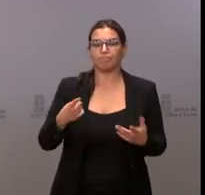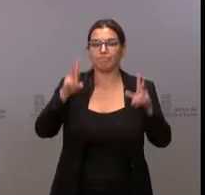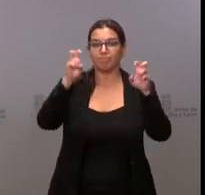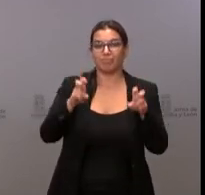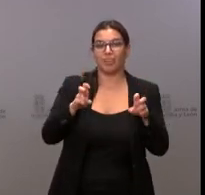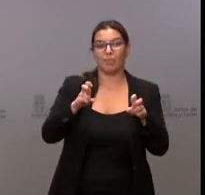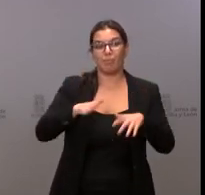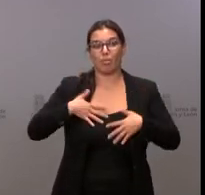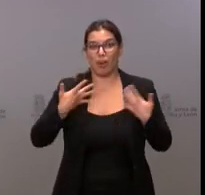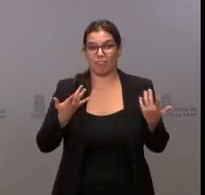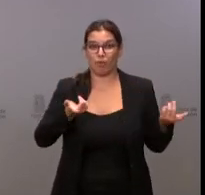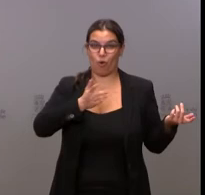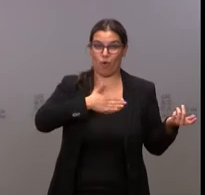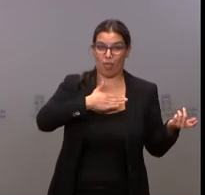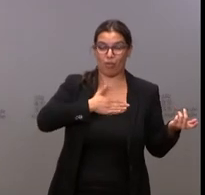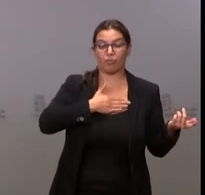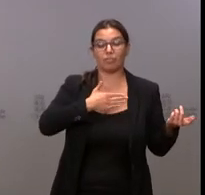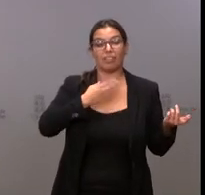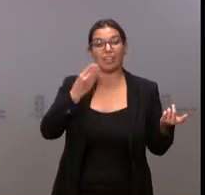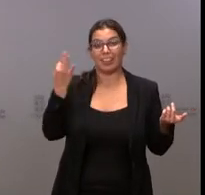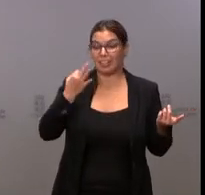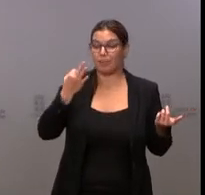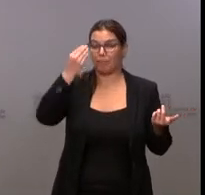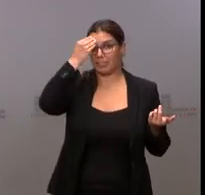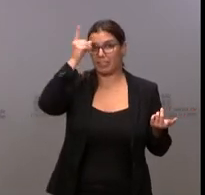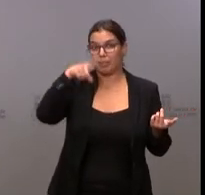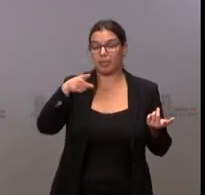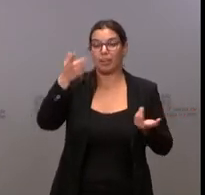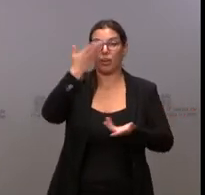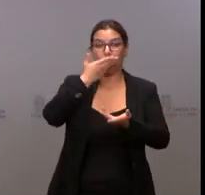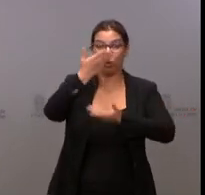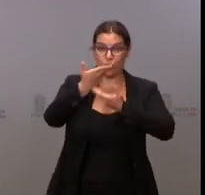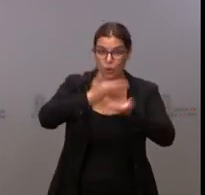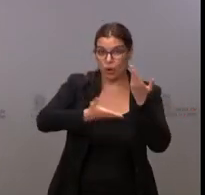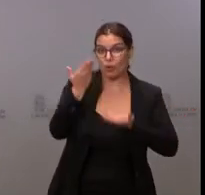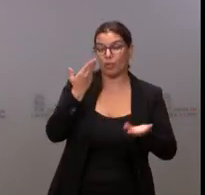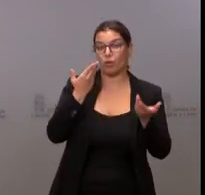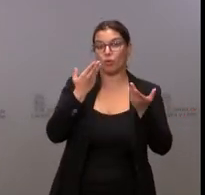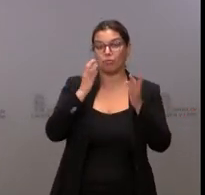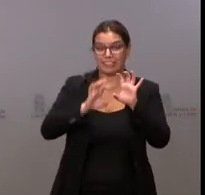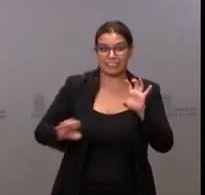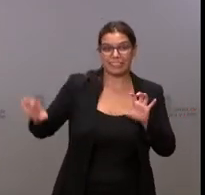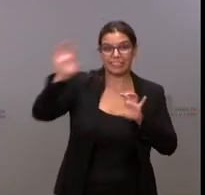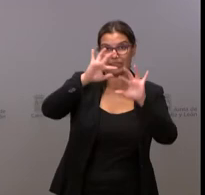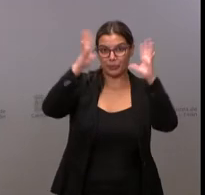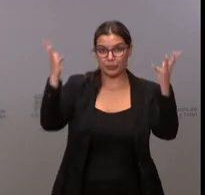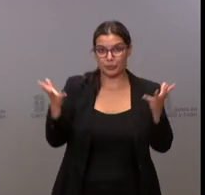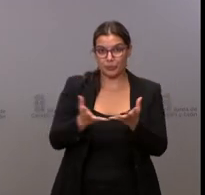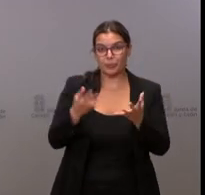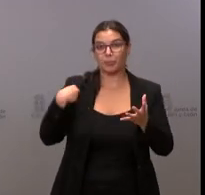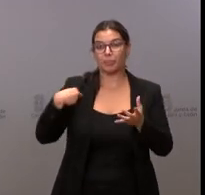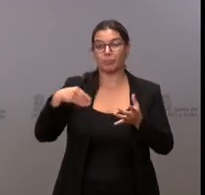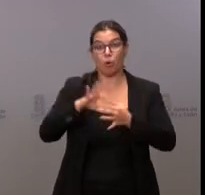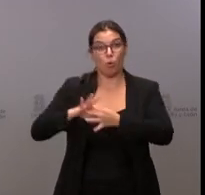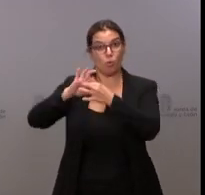que sólo desde la cooperación internacional solo desde la colaboración desde el ámbito de la unión europea